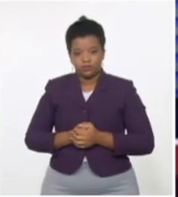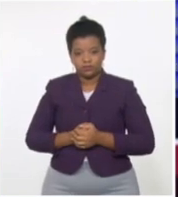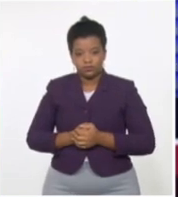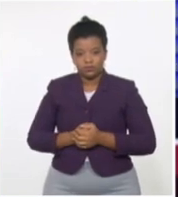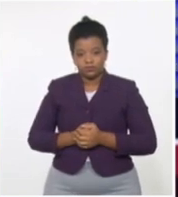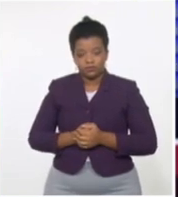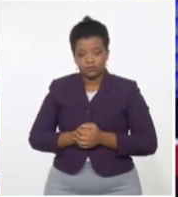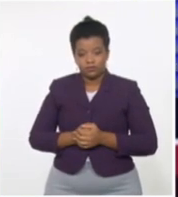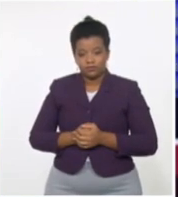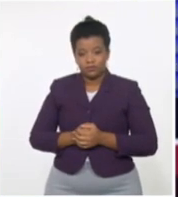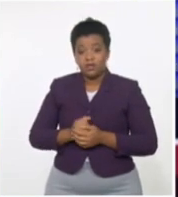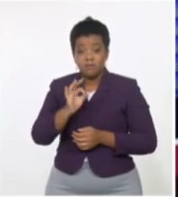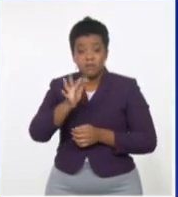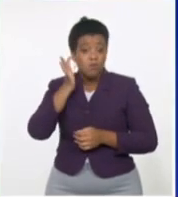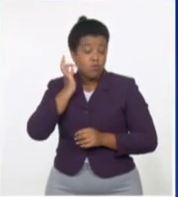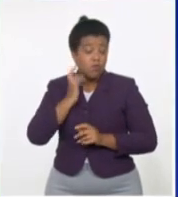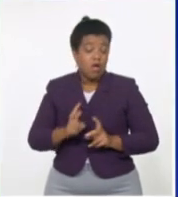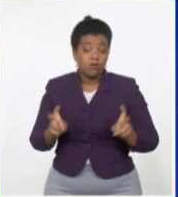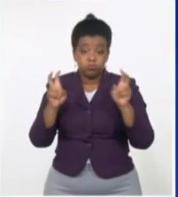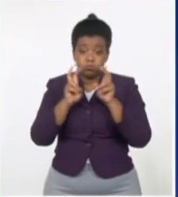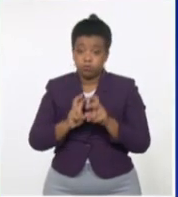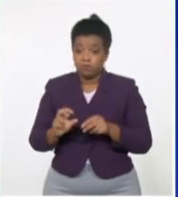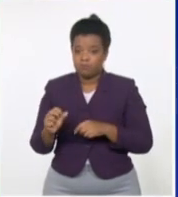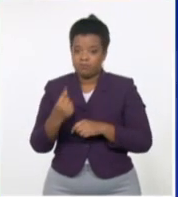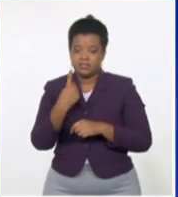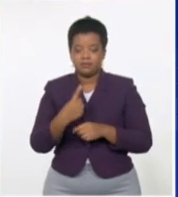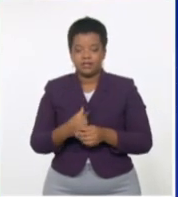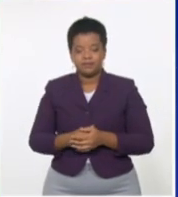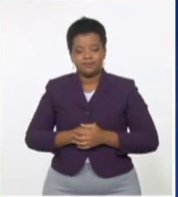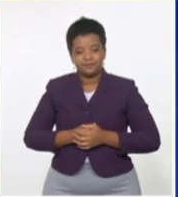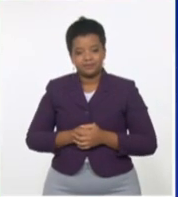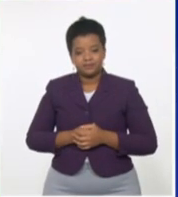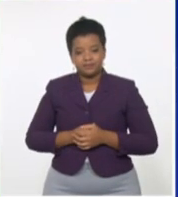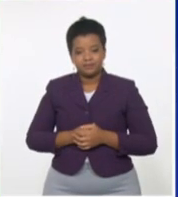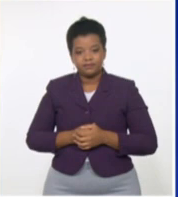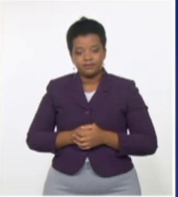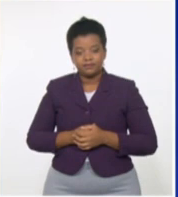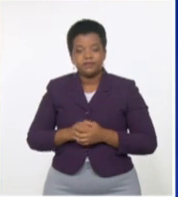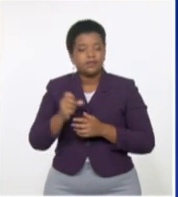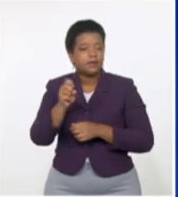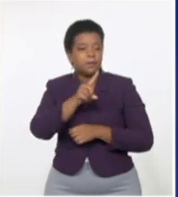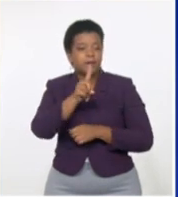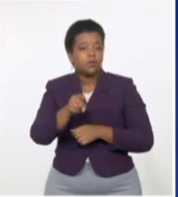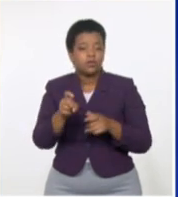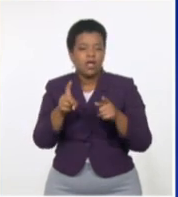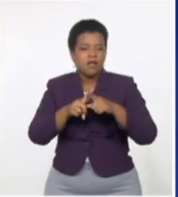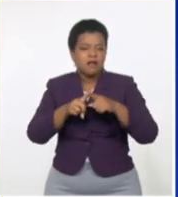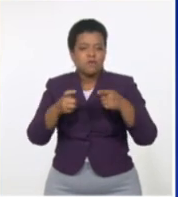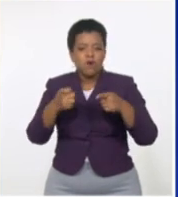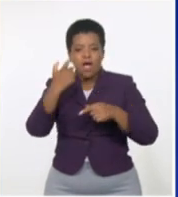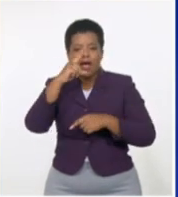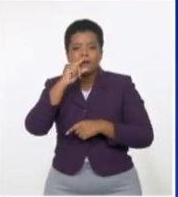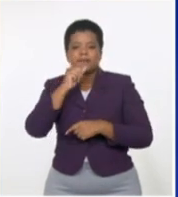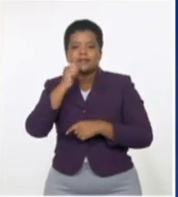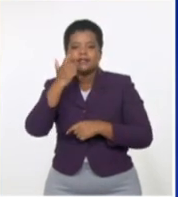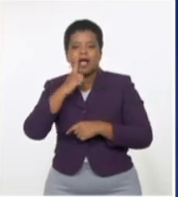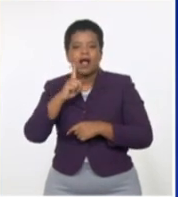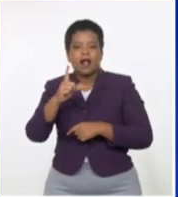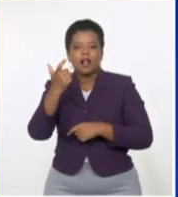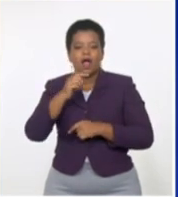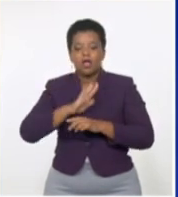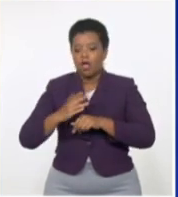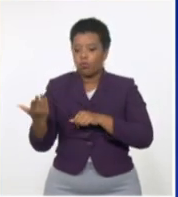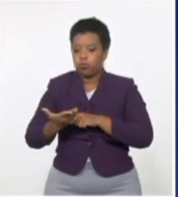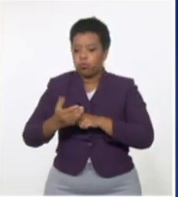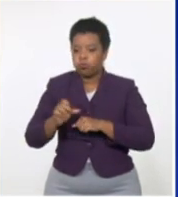principal de estos estudios de intervención del candidato vacunal. Doctora, ¿por qué Abdala termina primero en su inmunización?